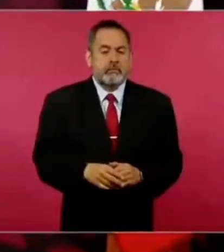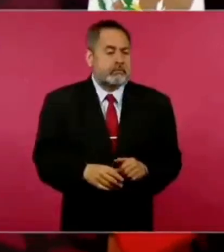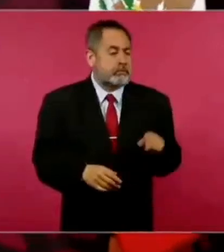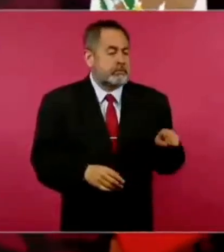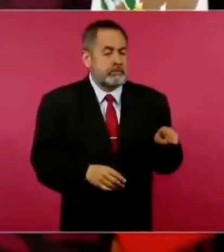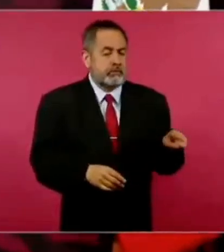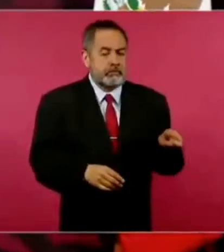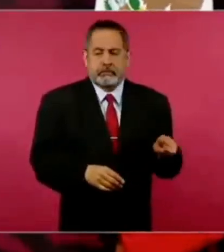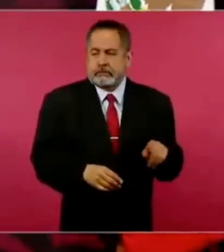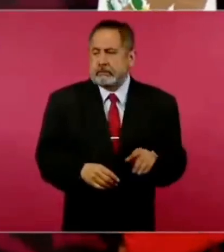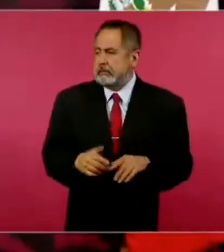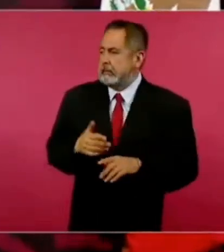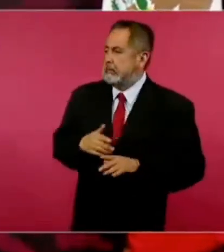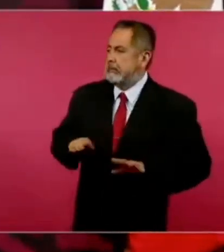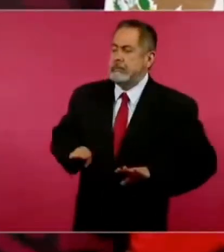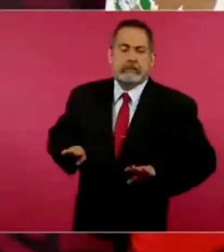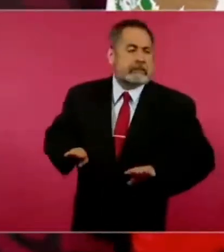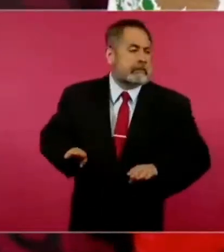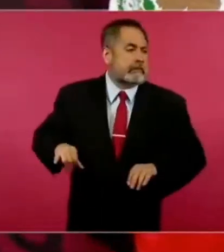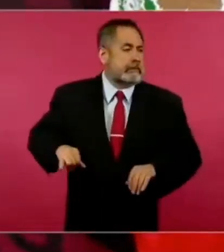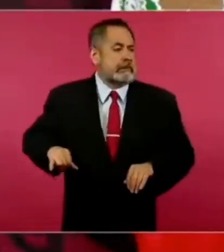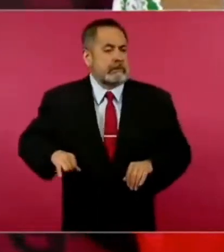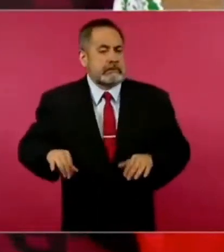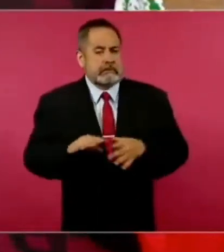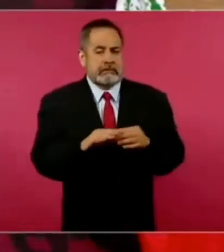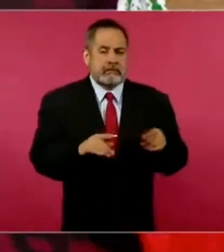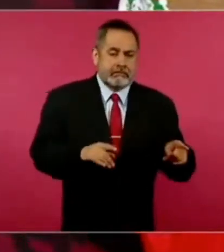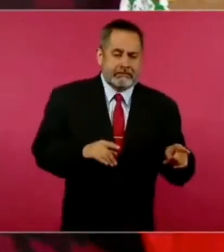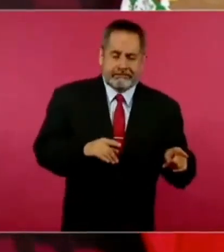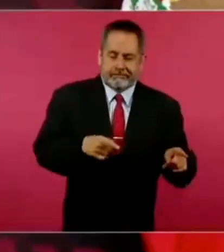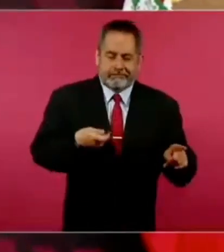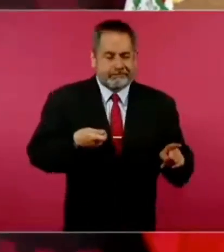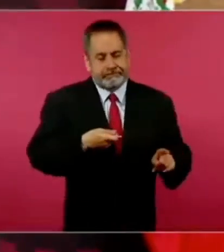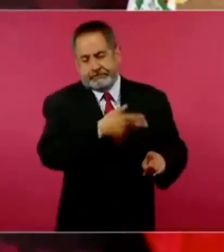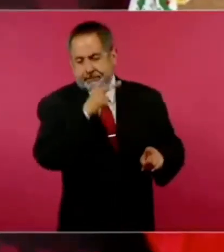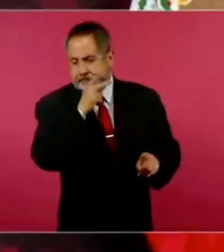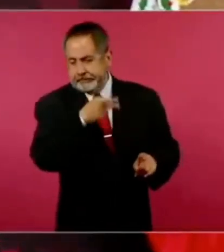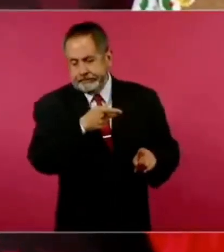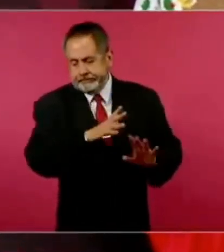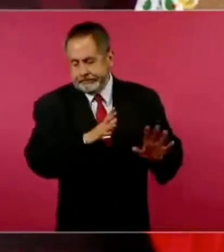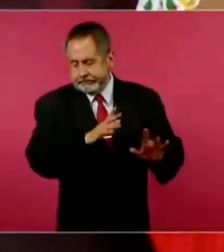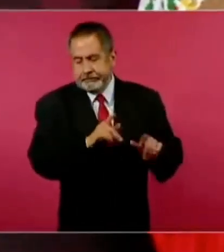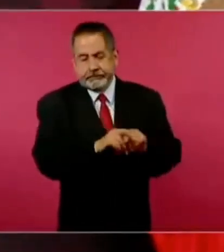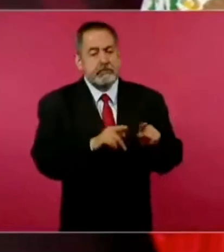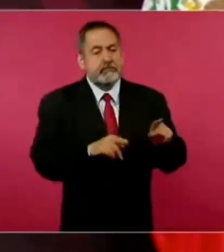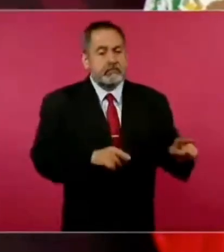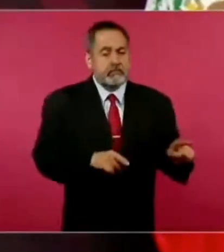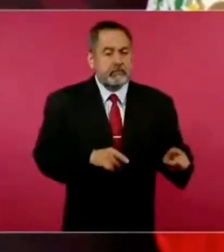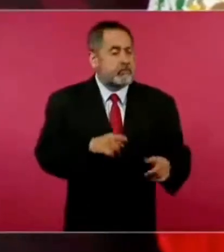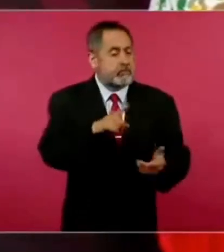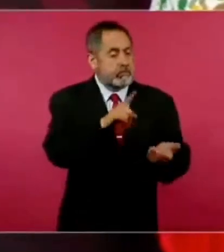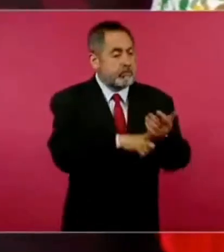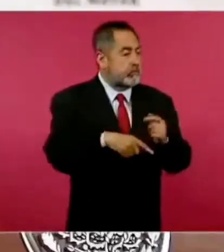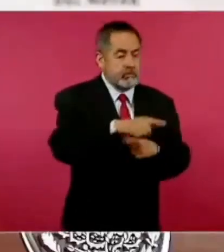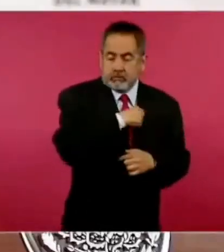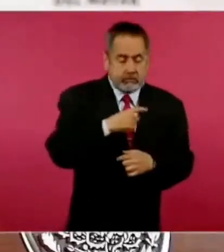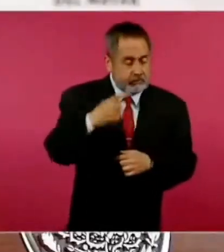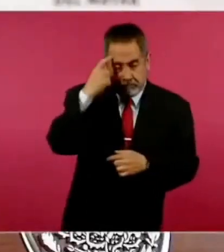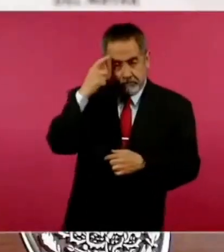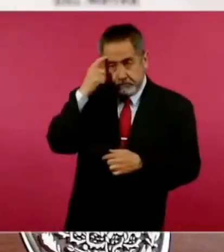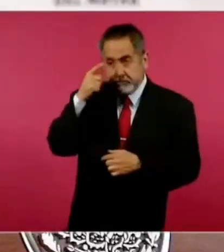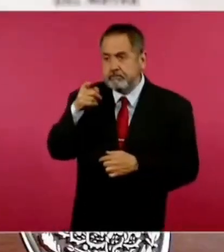convenenciera, porque podría usar hasta otra palabra más fuerte, pero no piensan en el